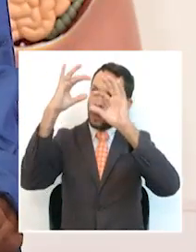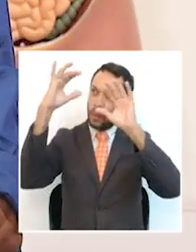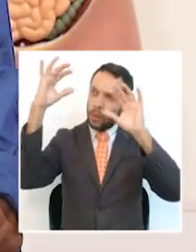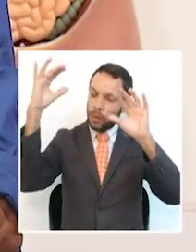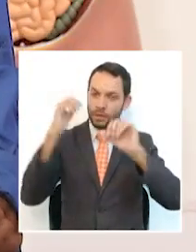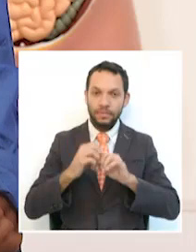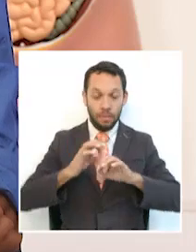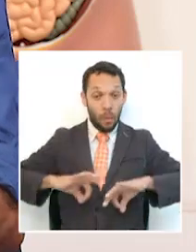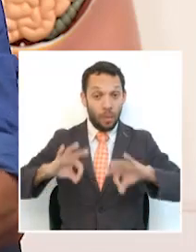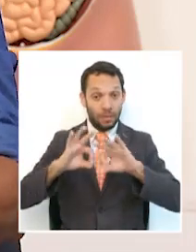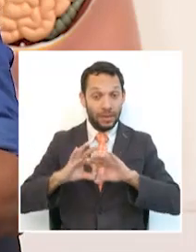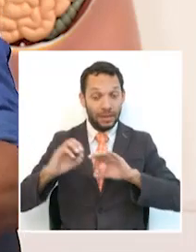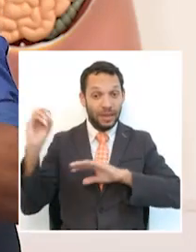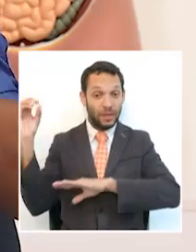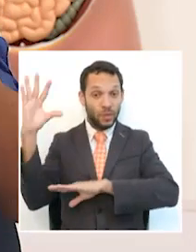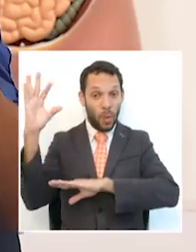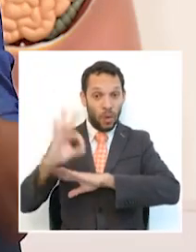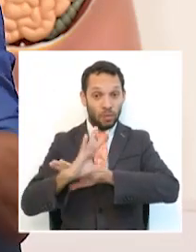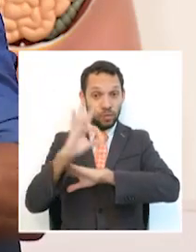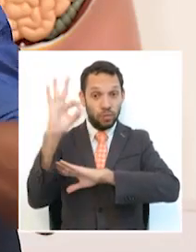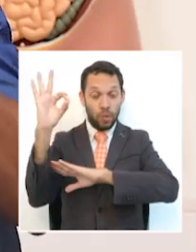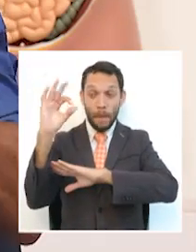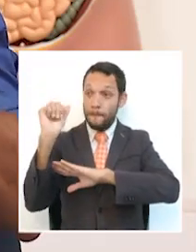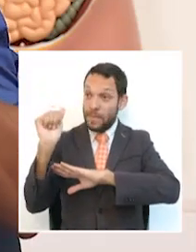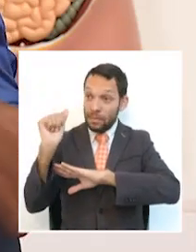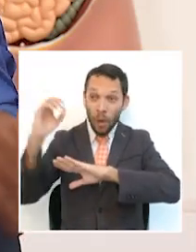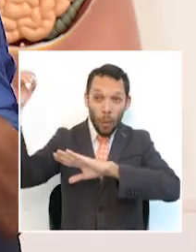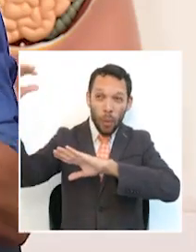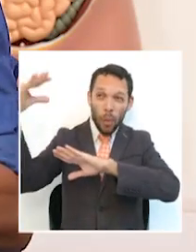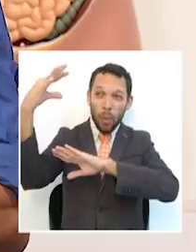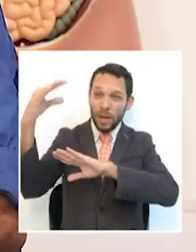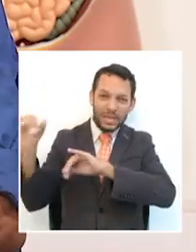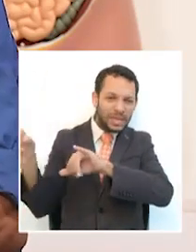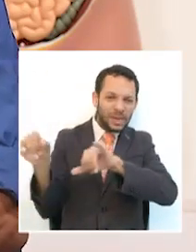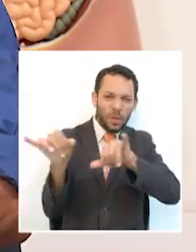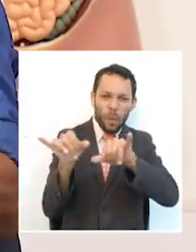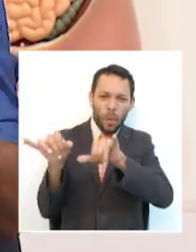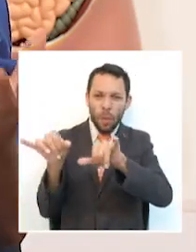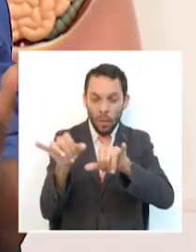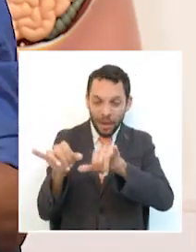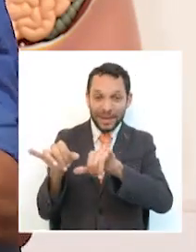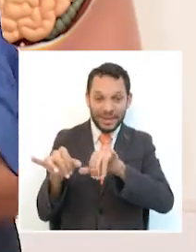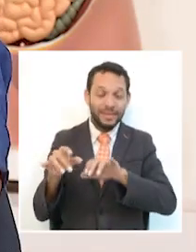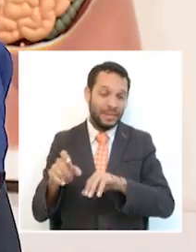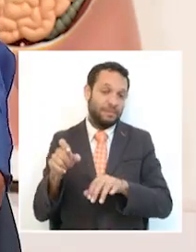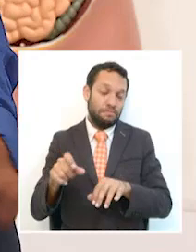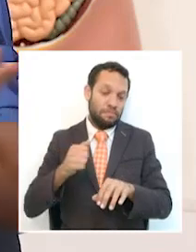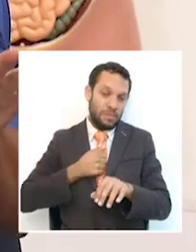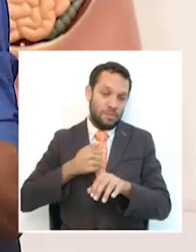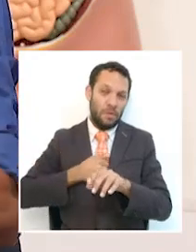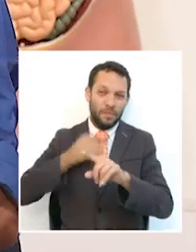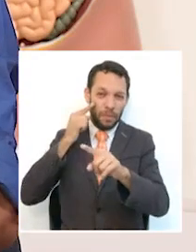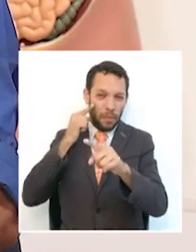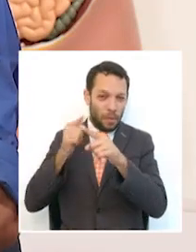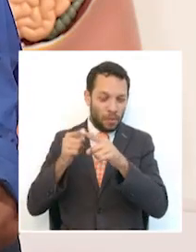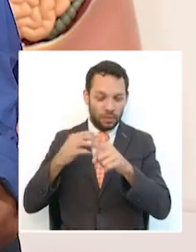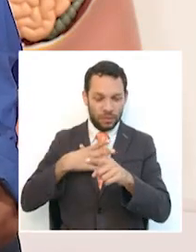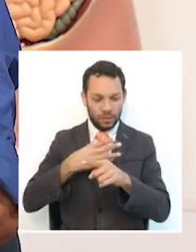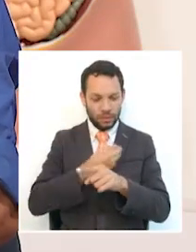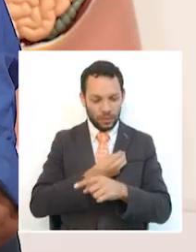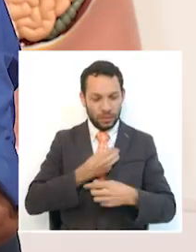brilla para todos no muchos miran para ese mismo lado pero tenemos que mirar hacia esa luz porque lo más importante el amor siempre va a prevalecer